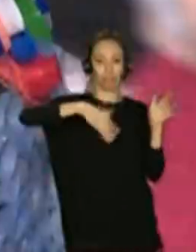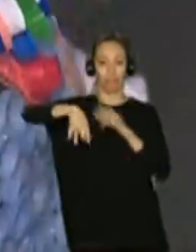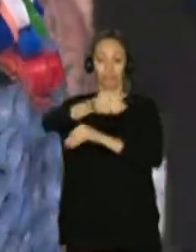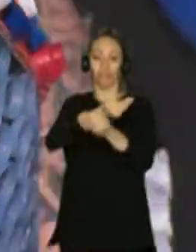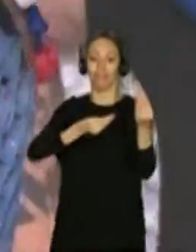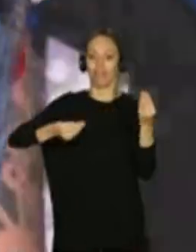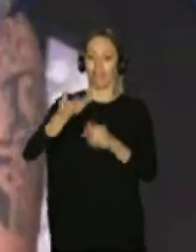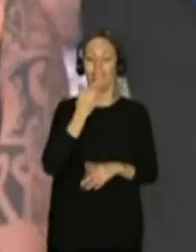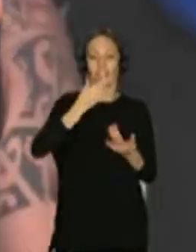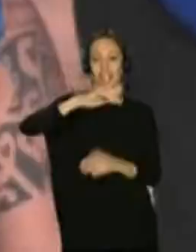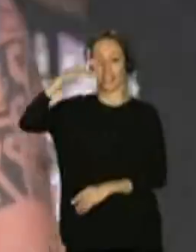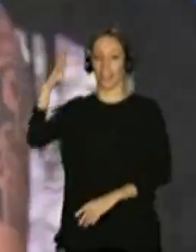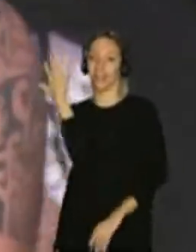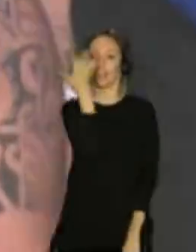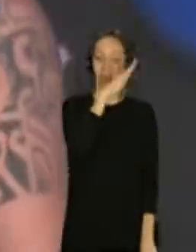más nosotros y nos vamos.